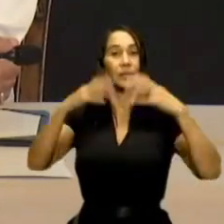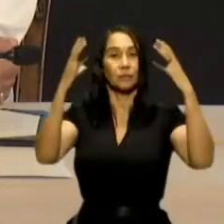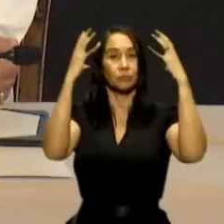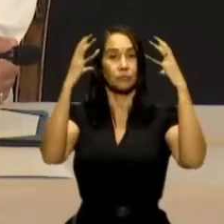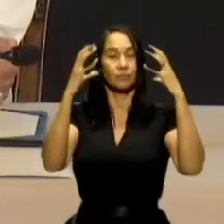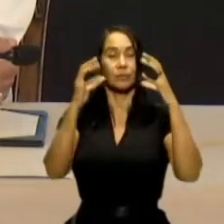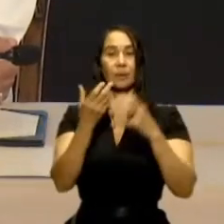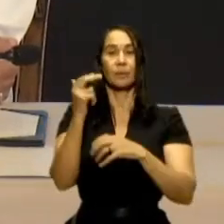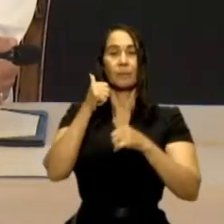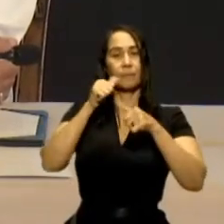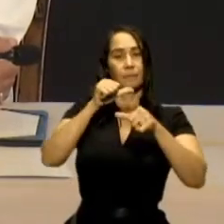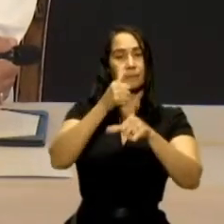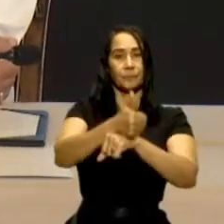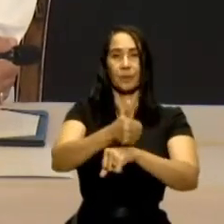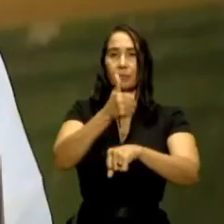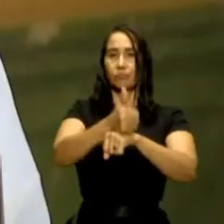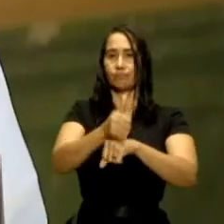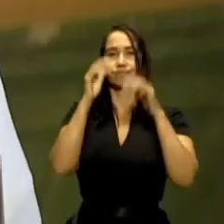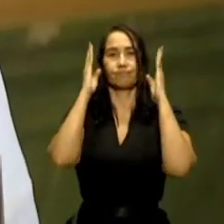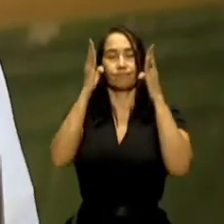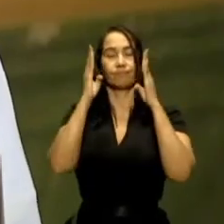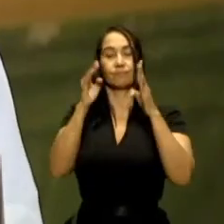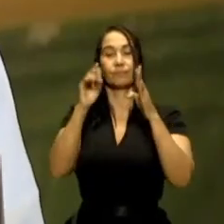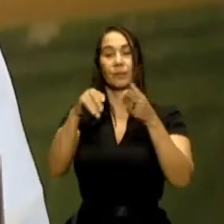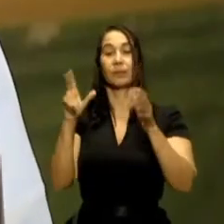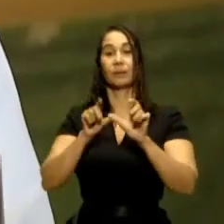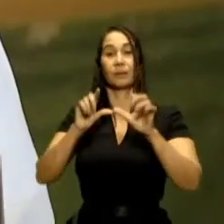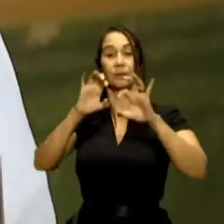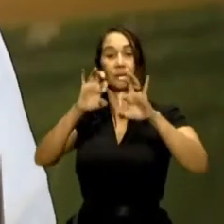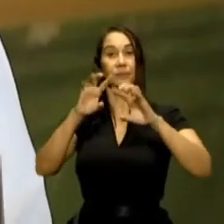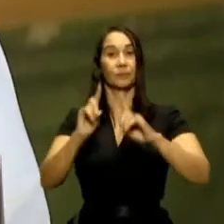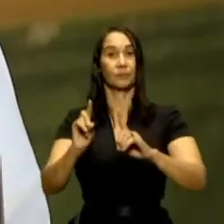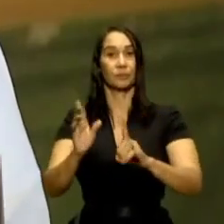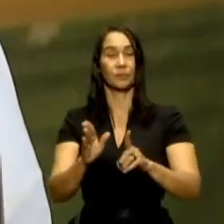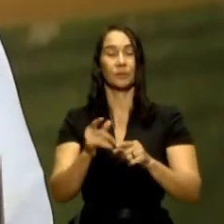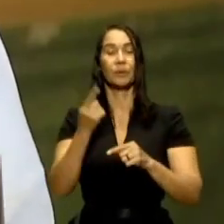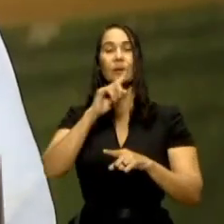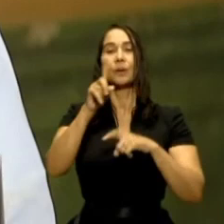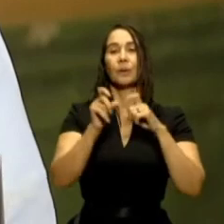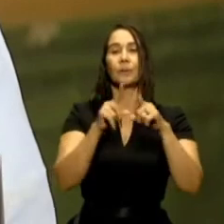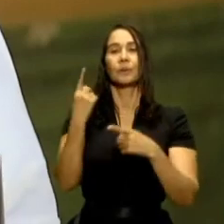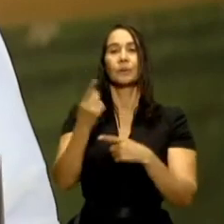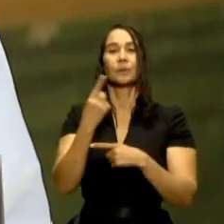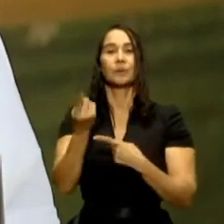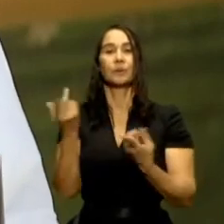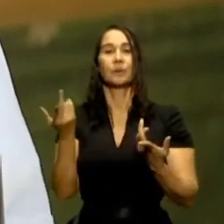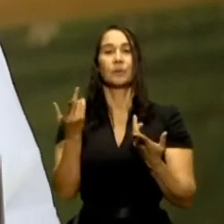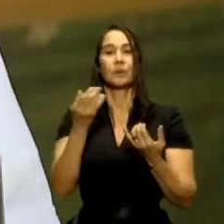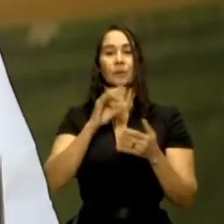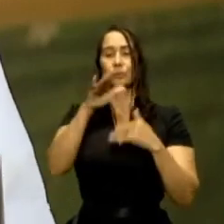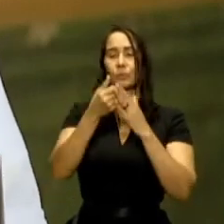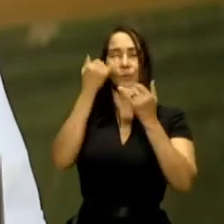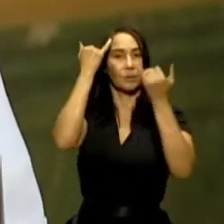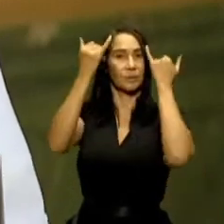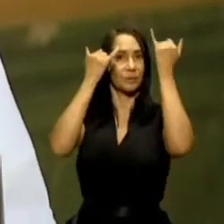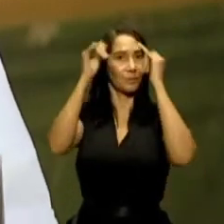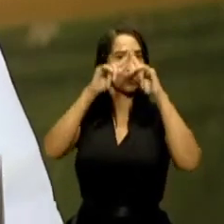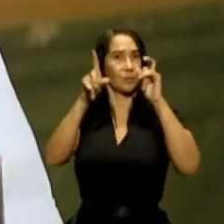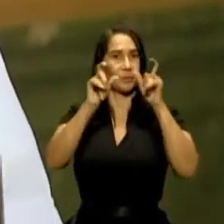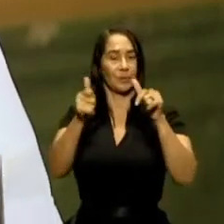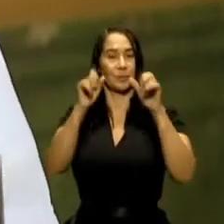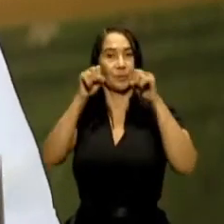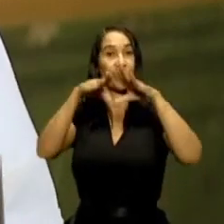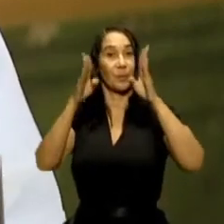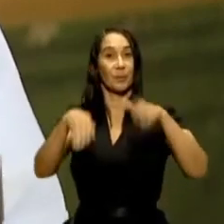cabeza permanentemente este sector y pregunta lo que ustedes no se imaginan que un presidente le preguntaría